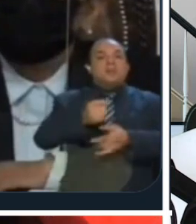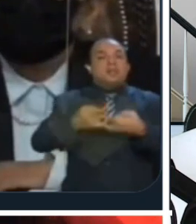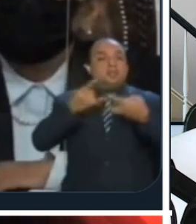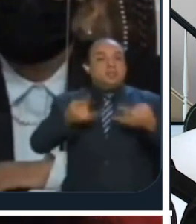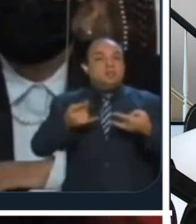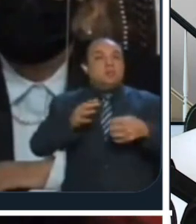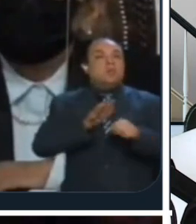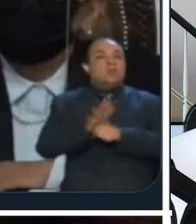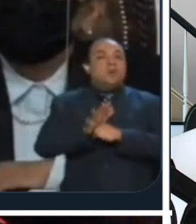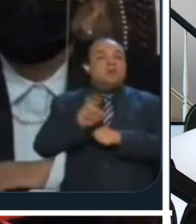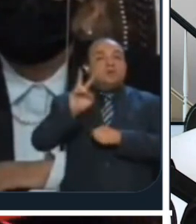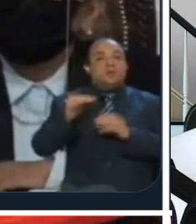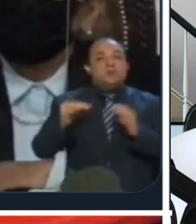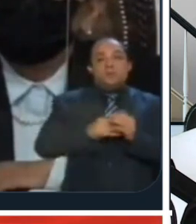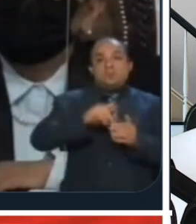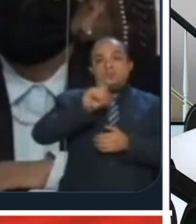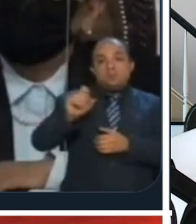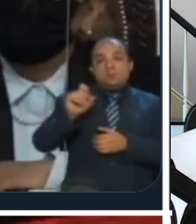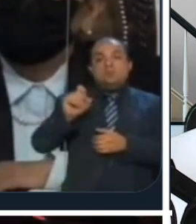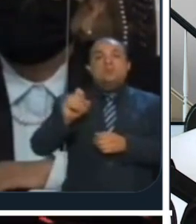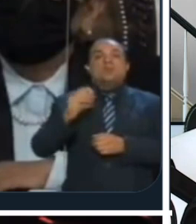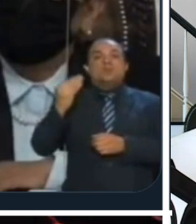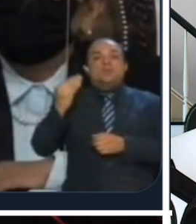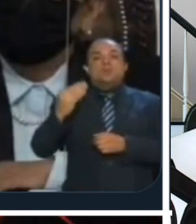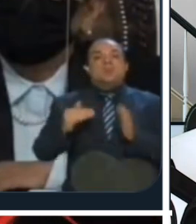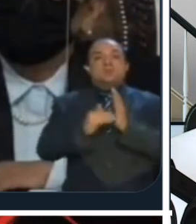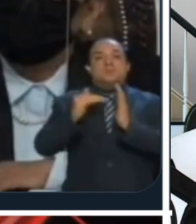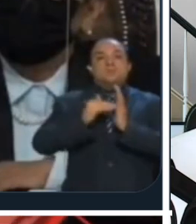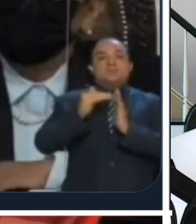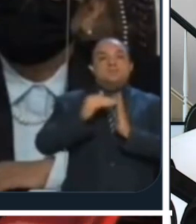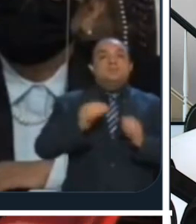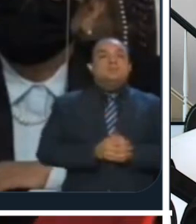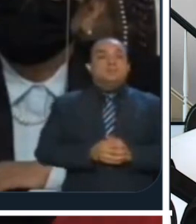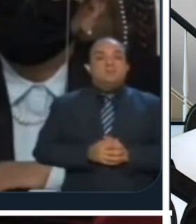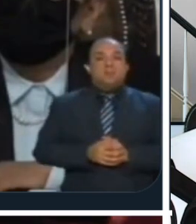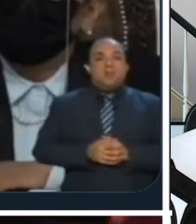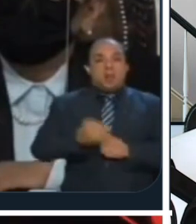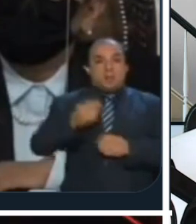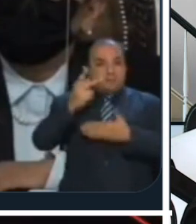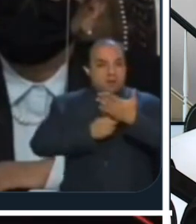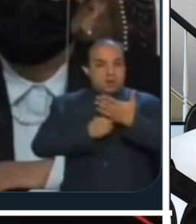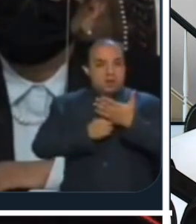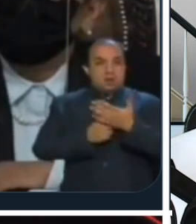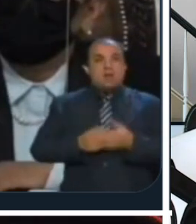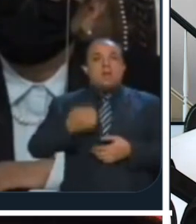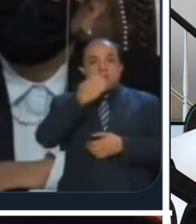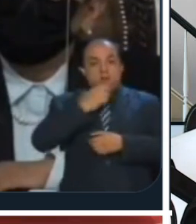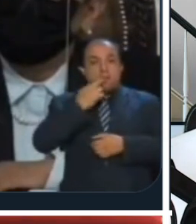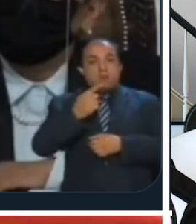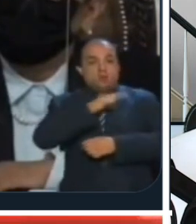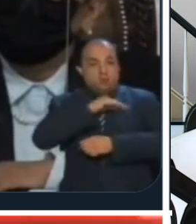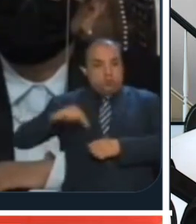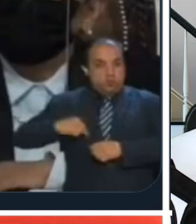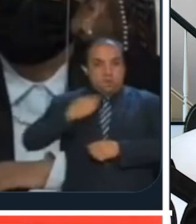de 2.190 millones de pesos. El programa La Escuela es Nuestra, Mejor Escuela, entregamos a las